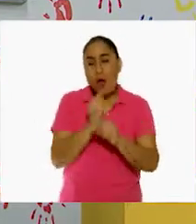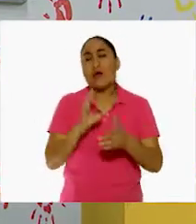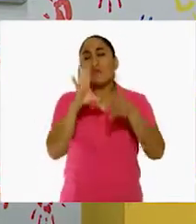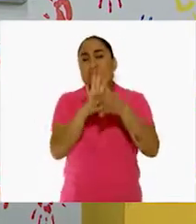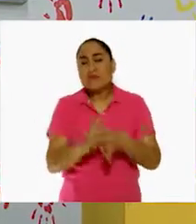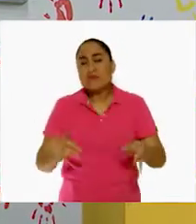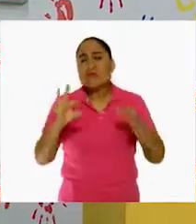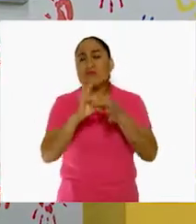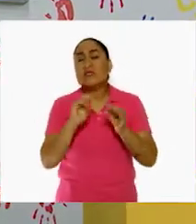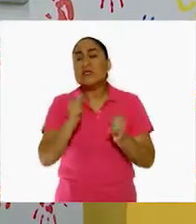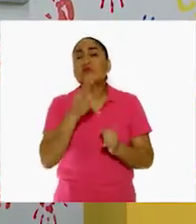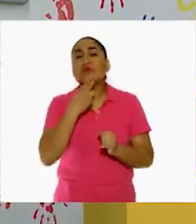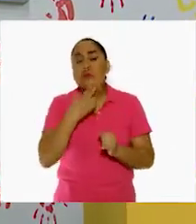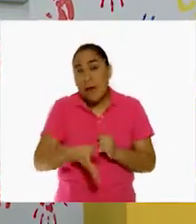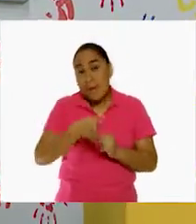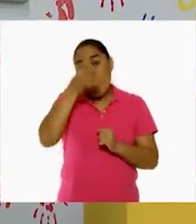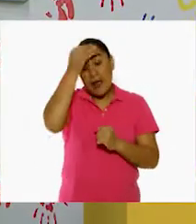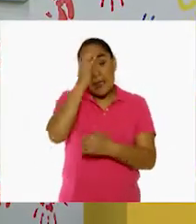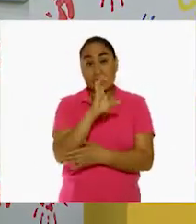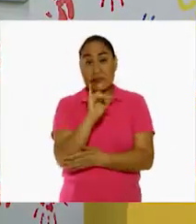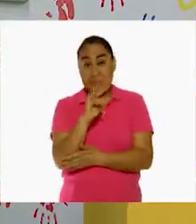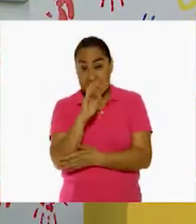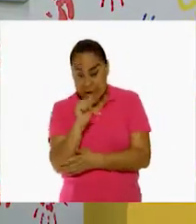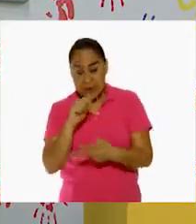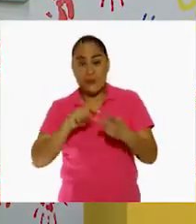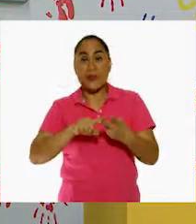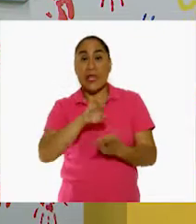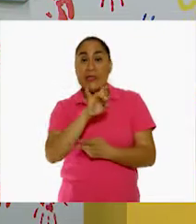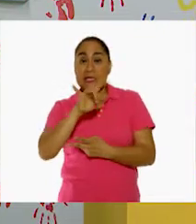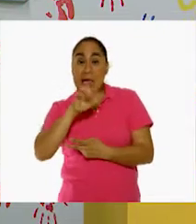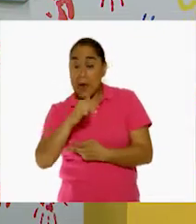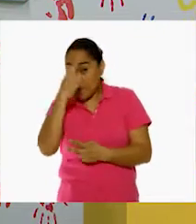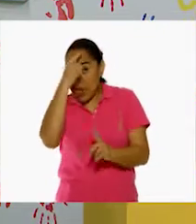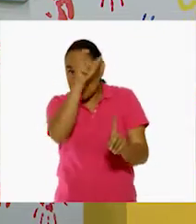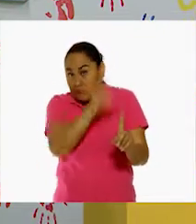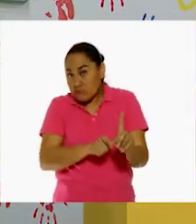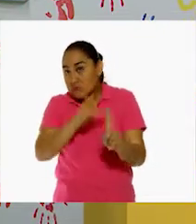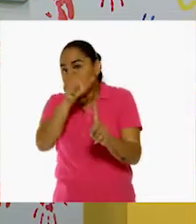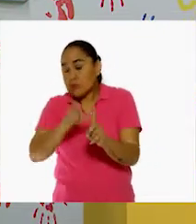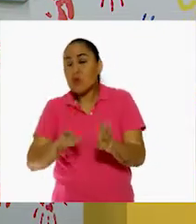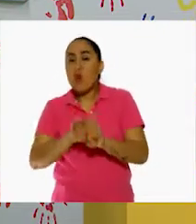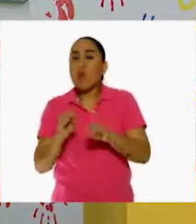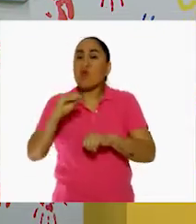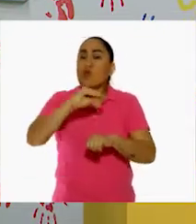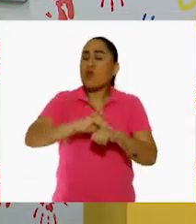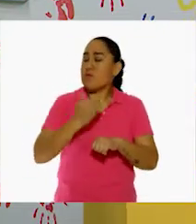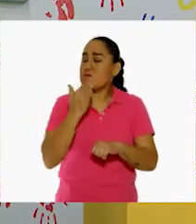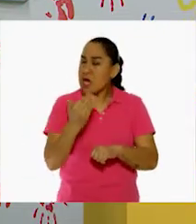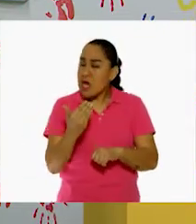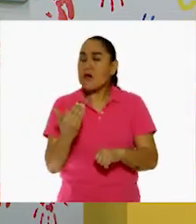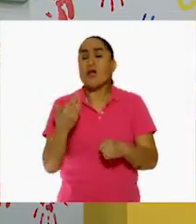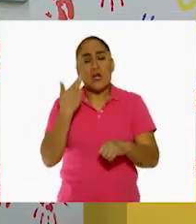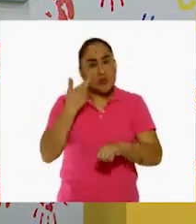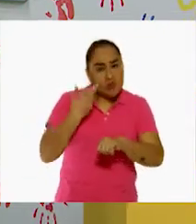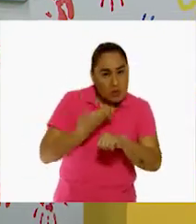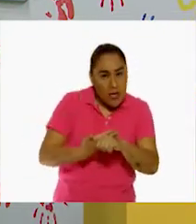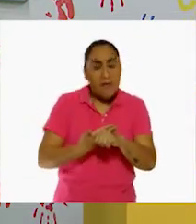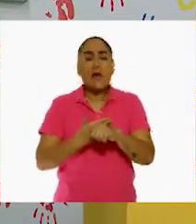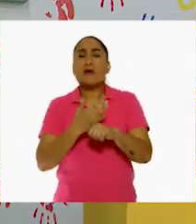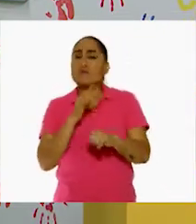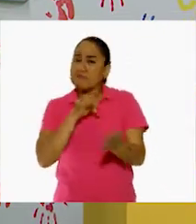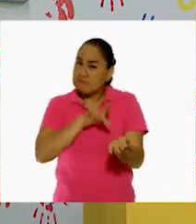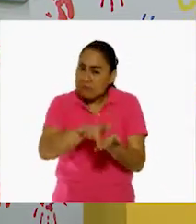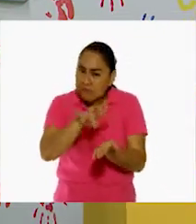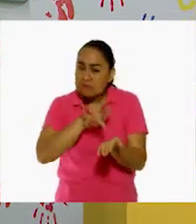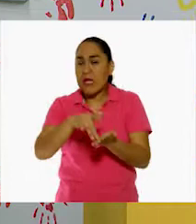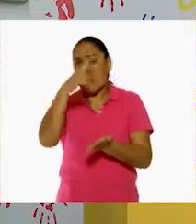de la formación cívica y ética que nos hacen actuar de una forma humana, responsable, comprometida, para